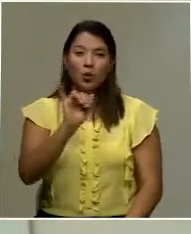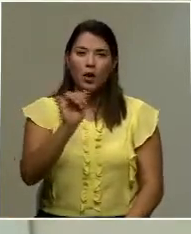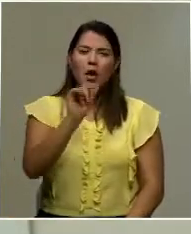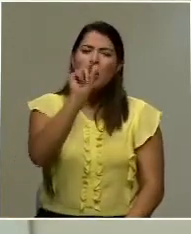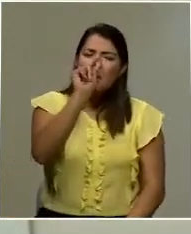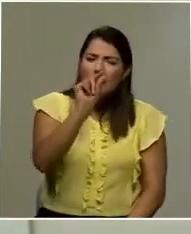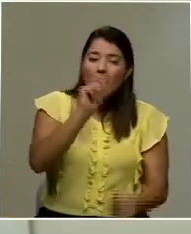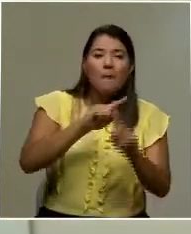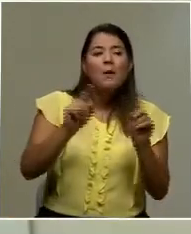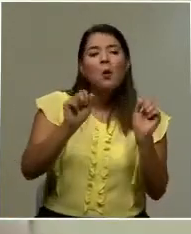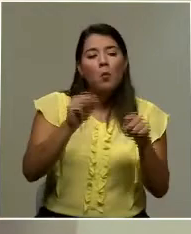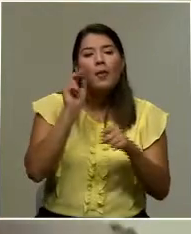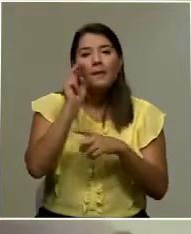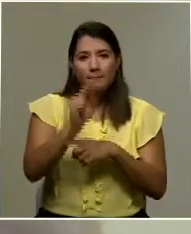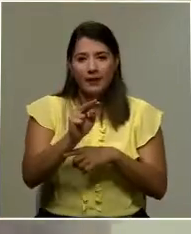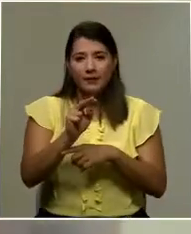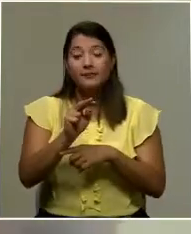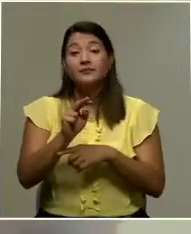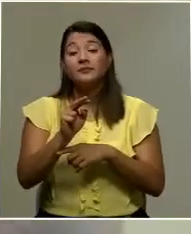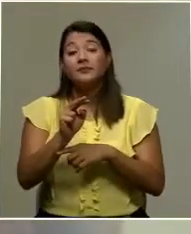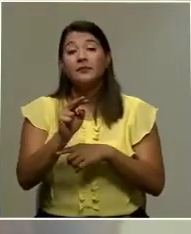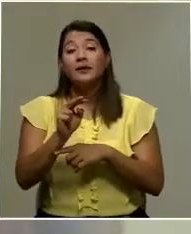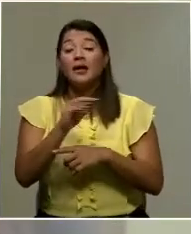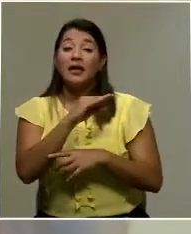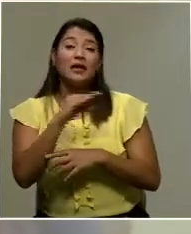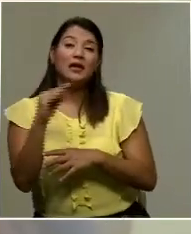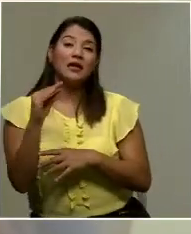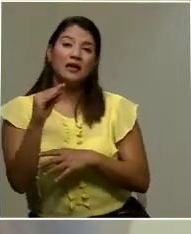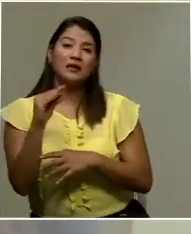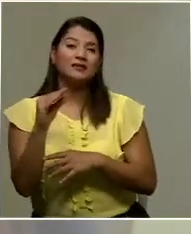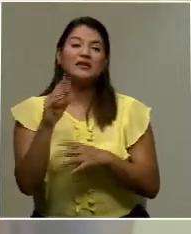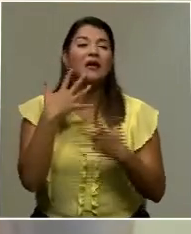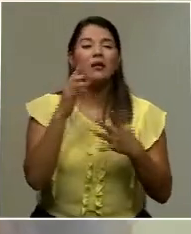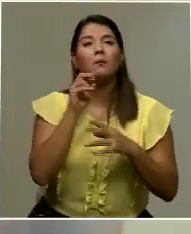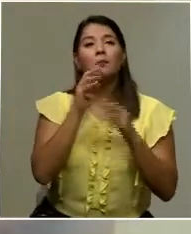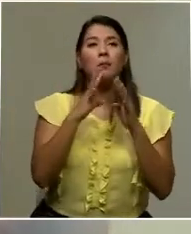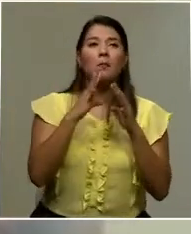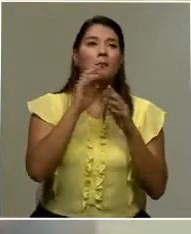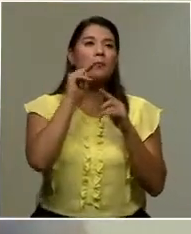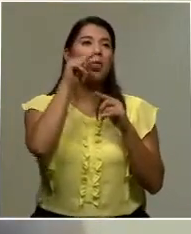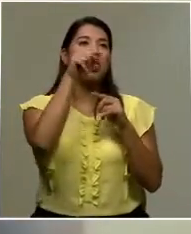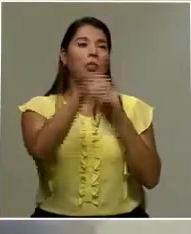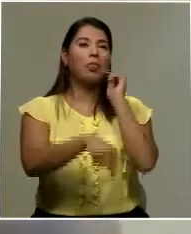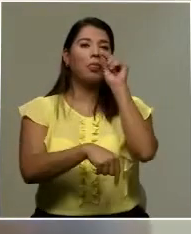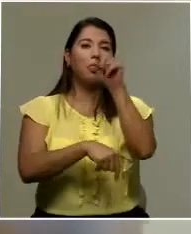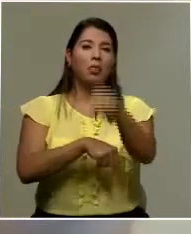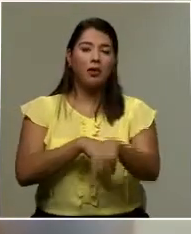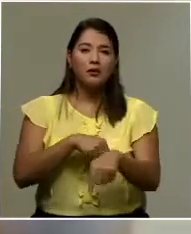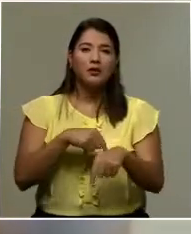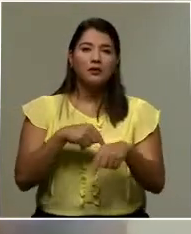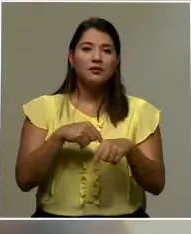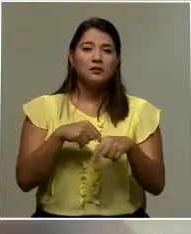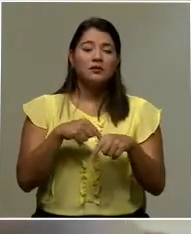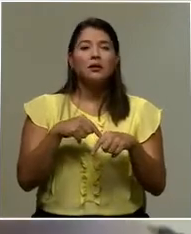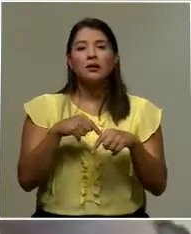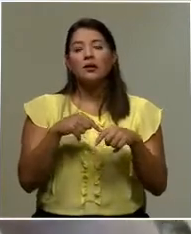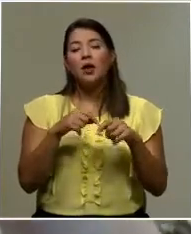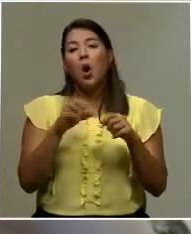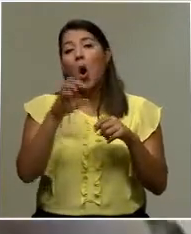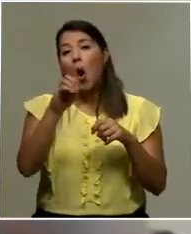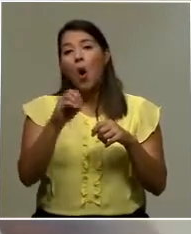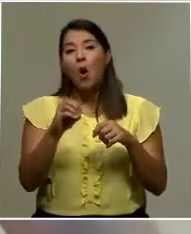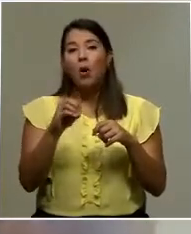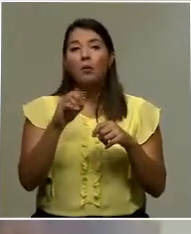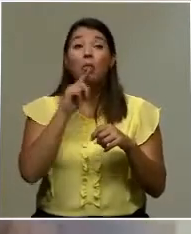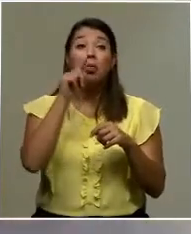ven, ¿no? Con la luz adecuada se ven. Y se comportan ya ese tamaño como un proyectil. Si salen de alguien, van volando por el aire y si no encuentran a nadie,